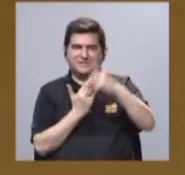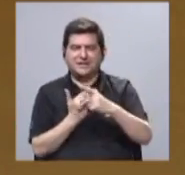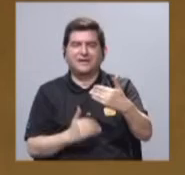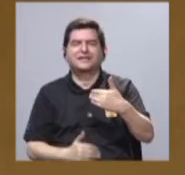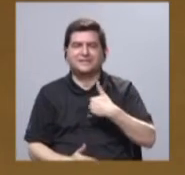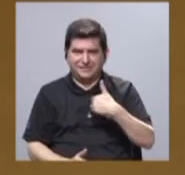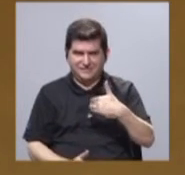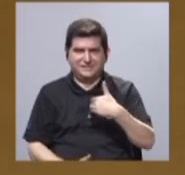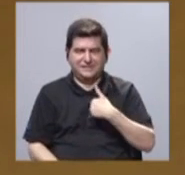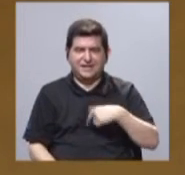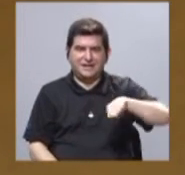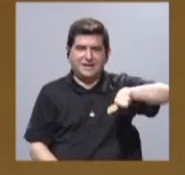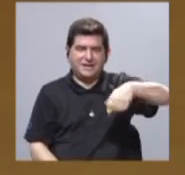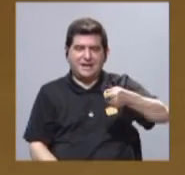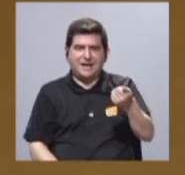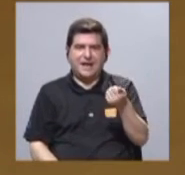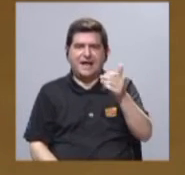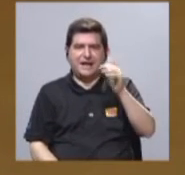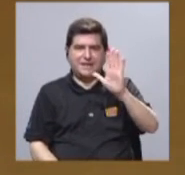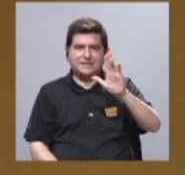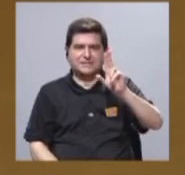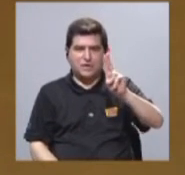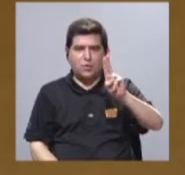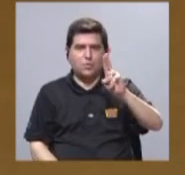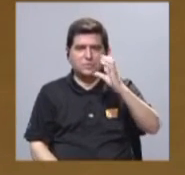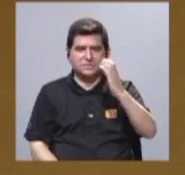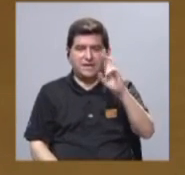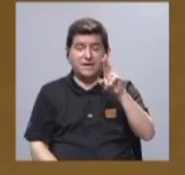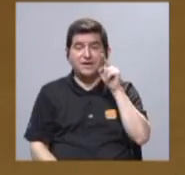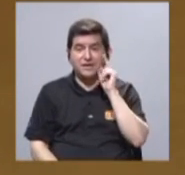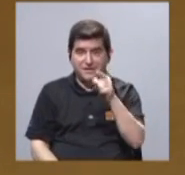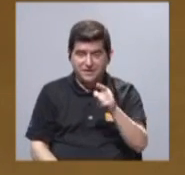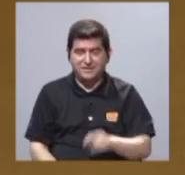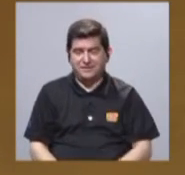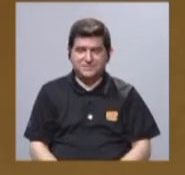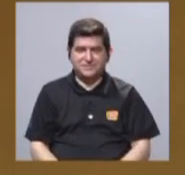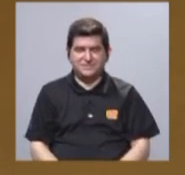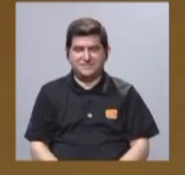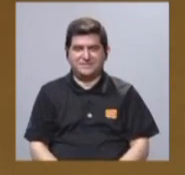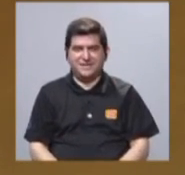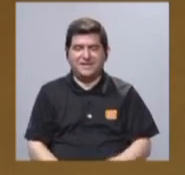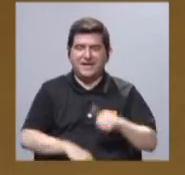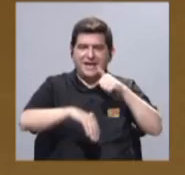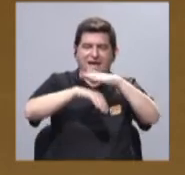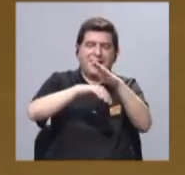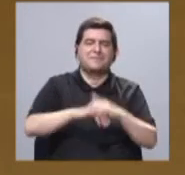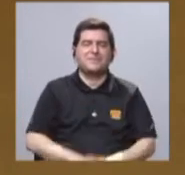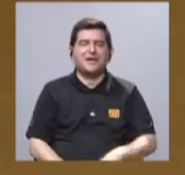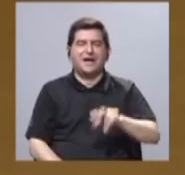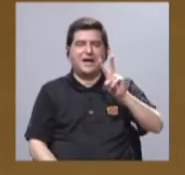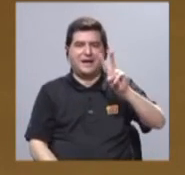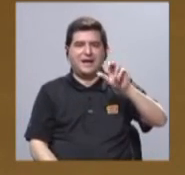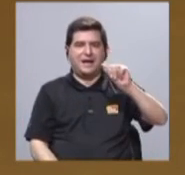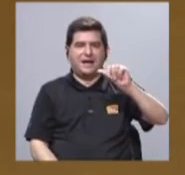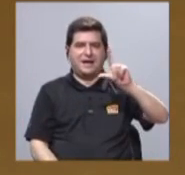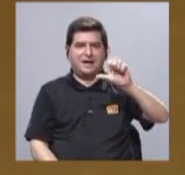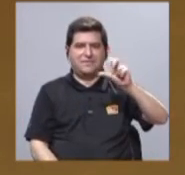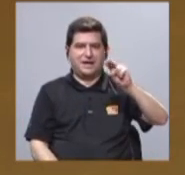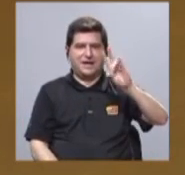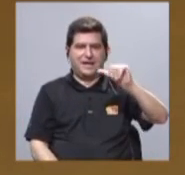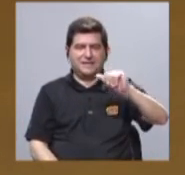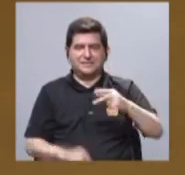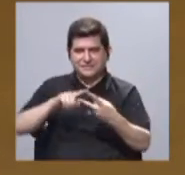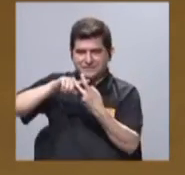nuestro tubos a las amigas y amigos los invitamos a quedarse con los excelentes programas que tiene canal